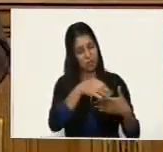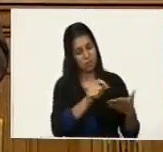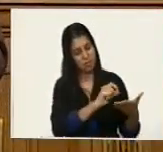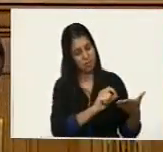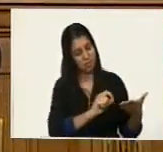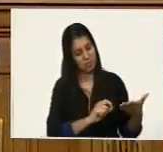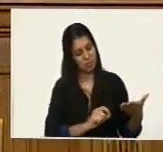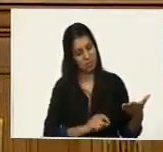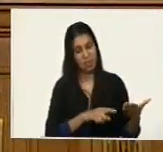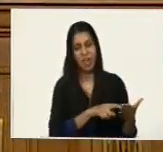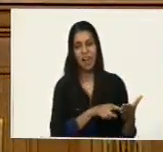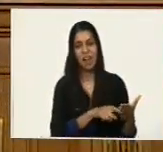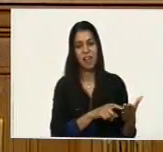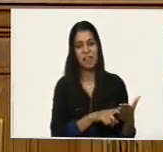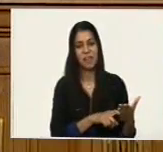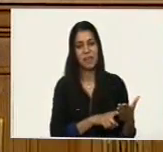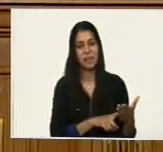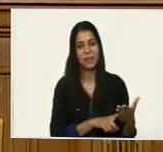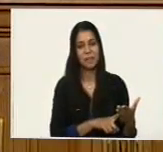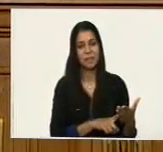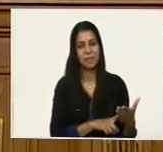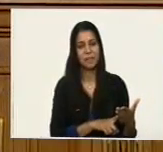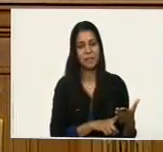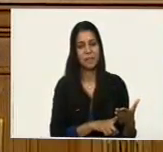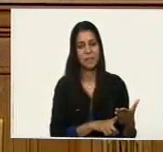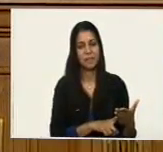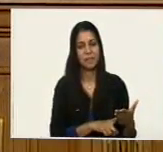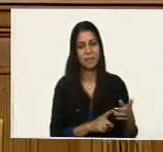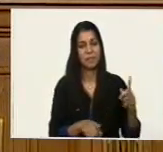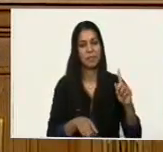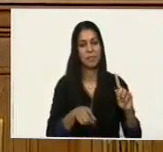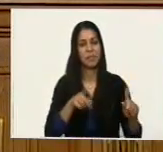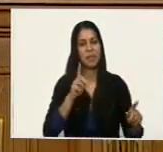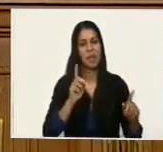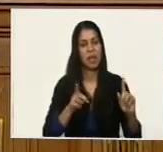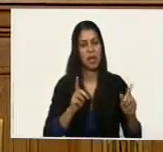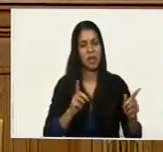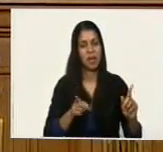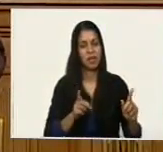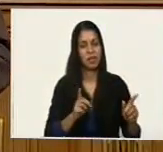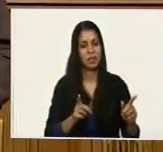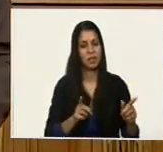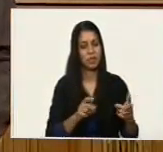anotando en esta libretita eran algunos datos